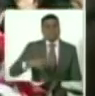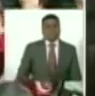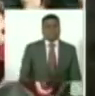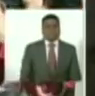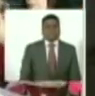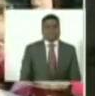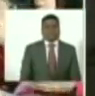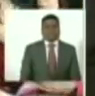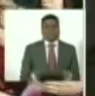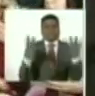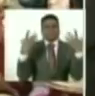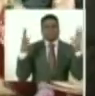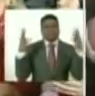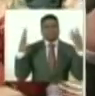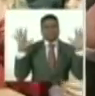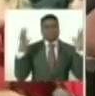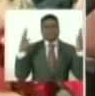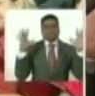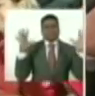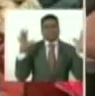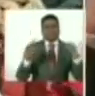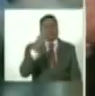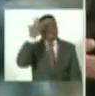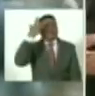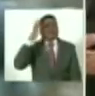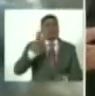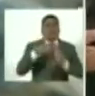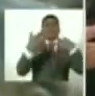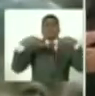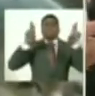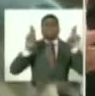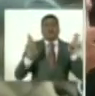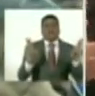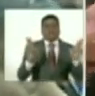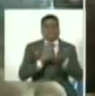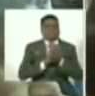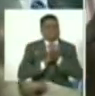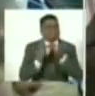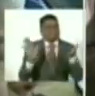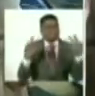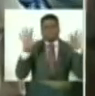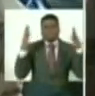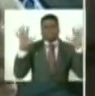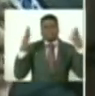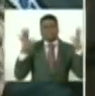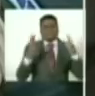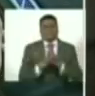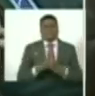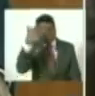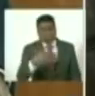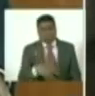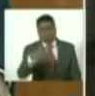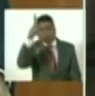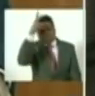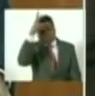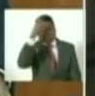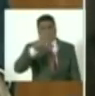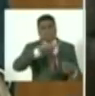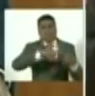mensaje tanto para, digamos, los amigos de la revolución bolivariana en el interior del país, que a